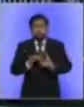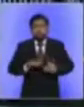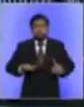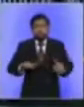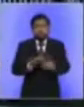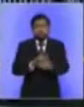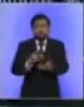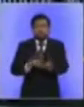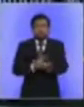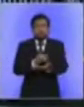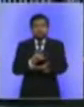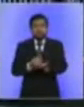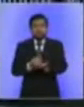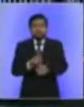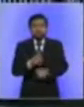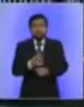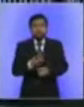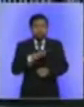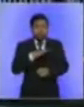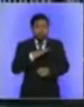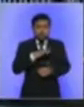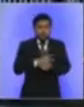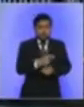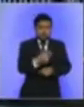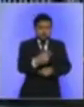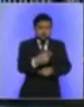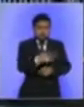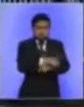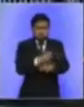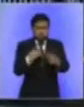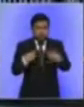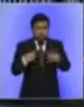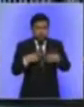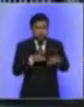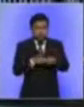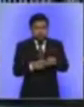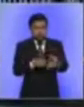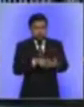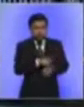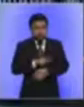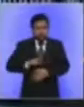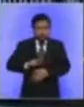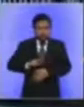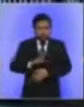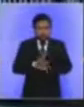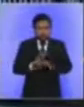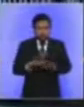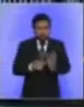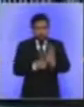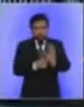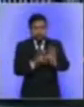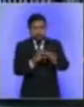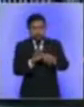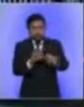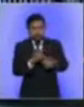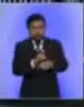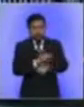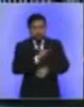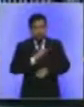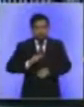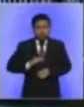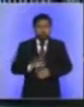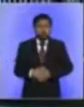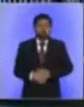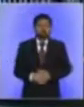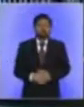del material motivo de denuncia aparece el nombre del servidor público y se identifica plenamente el cargo en el gobierno municipal que actualmente